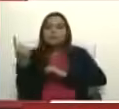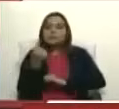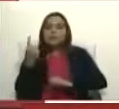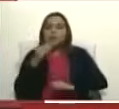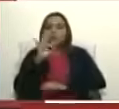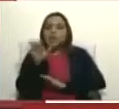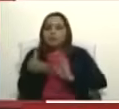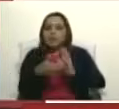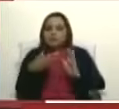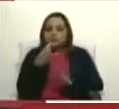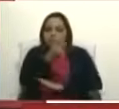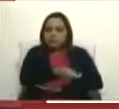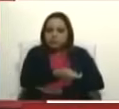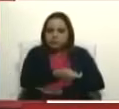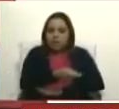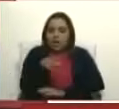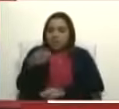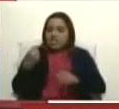Así la vida es un jamón.